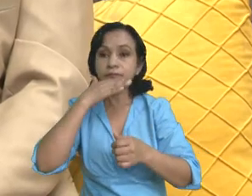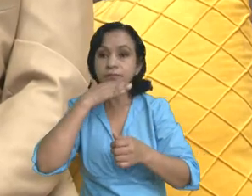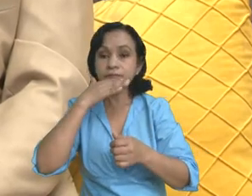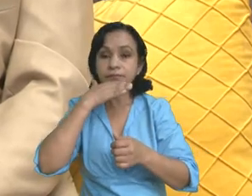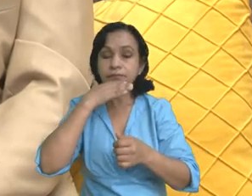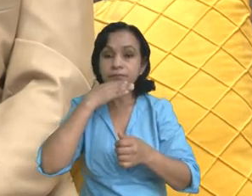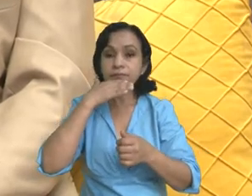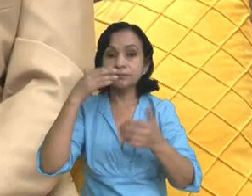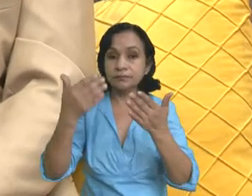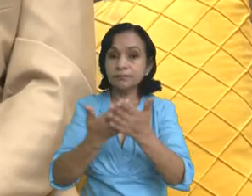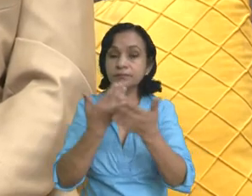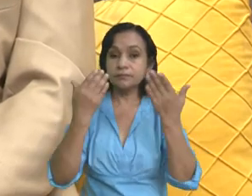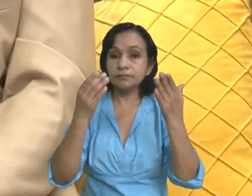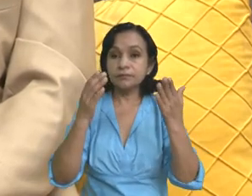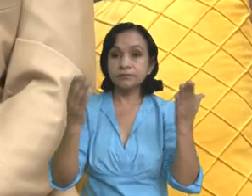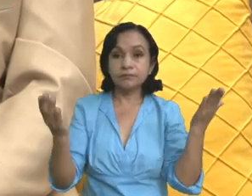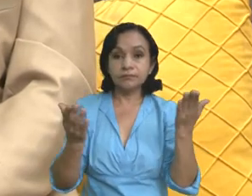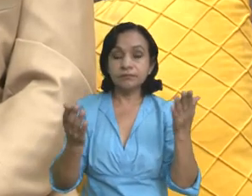actuales circunstancias